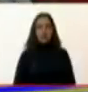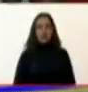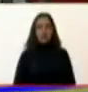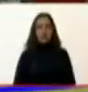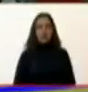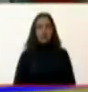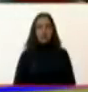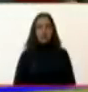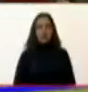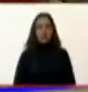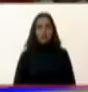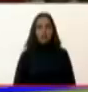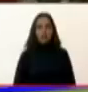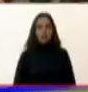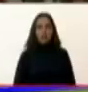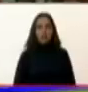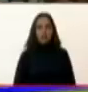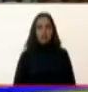Yes.